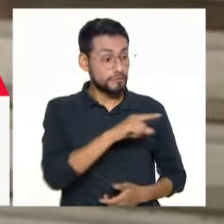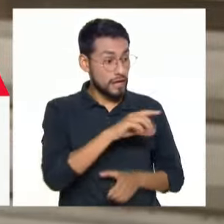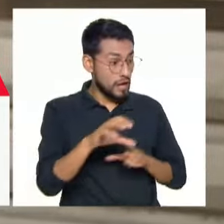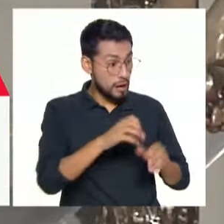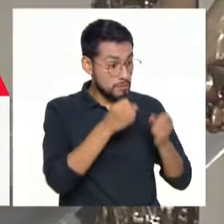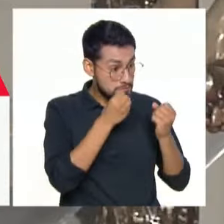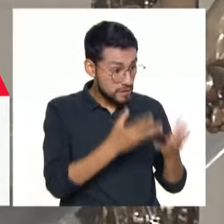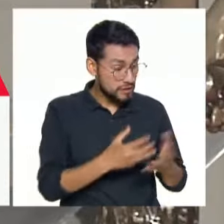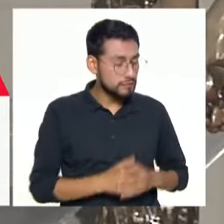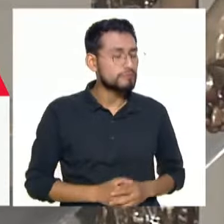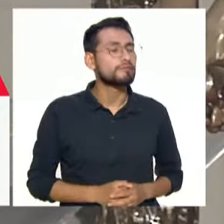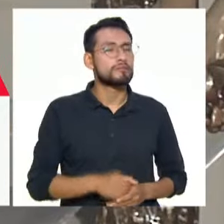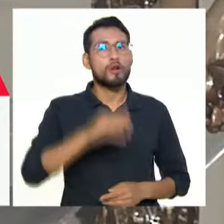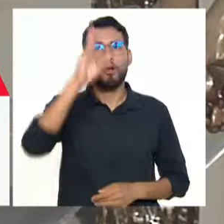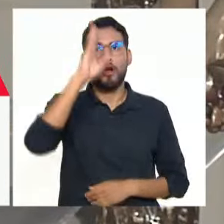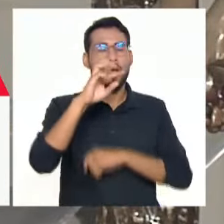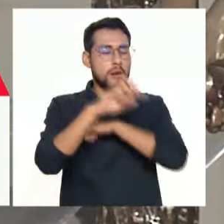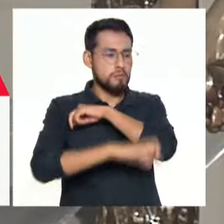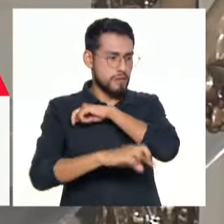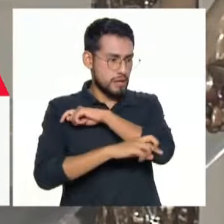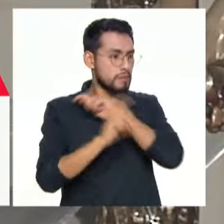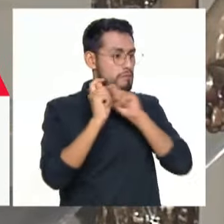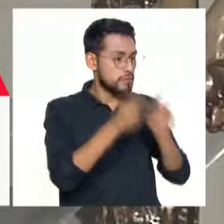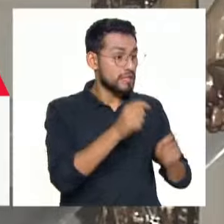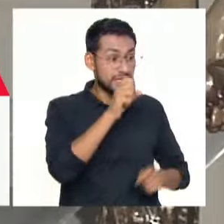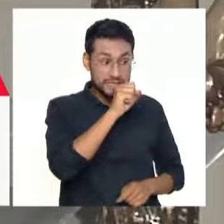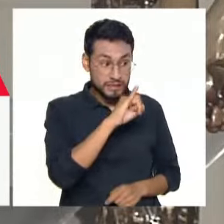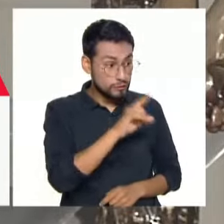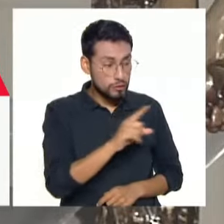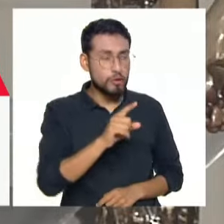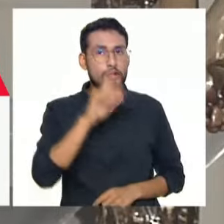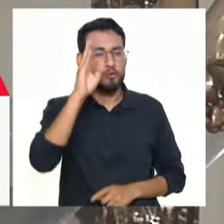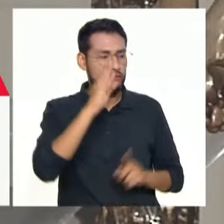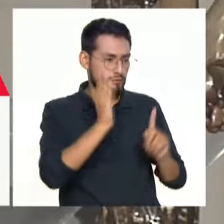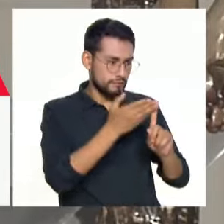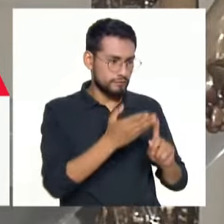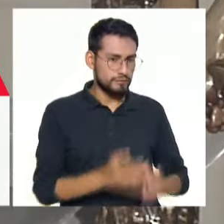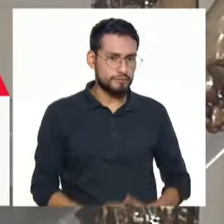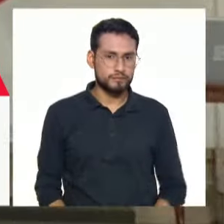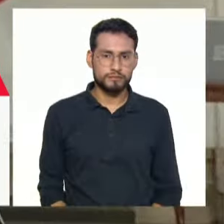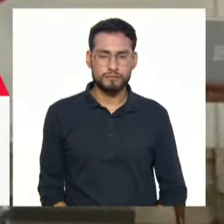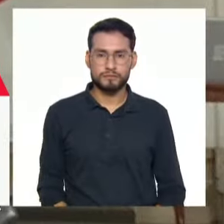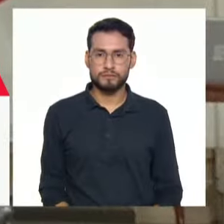lo hiciera, que Dios y la patria lo premien, y si no, se lo demanden.